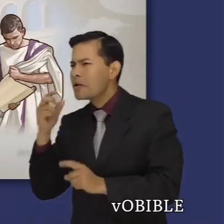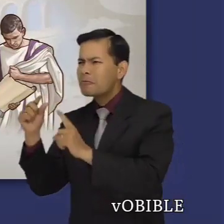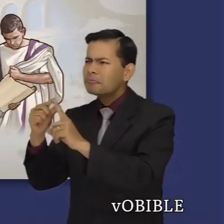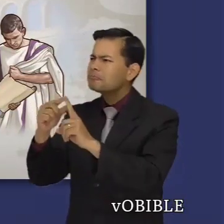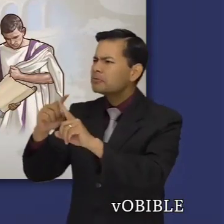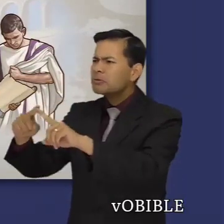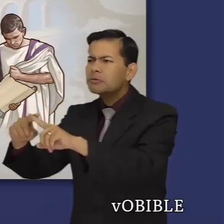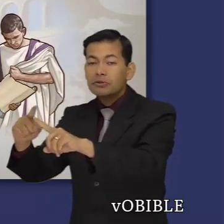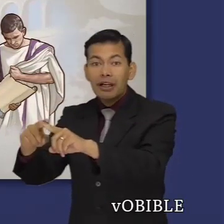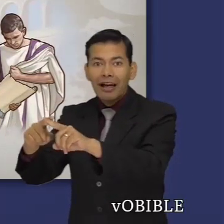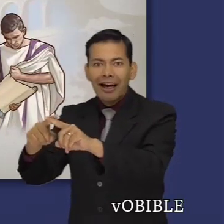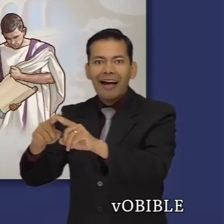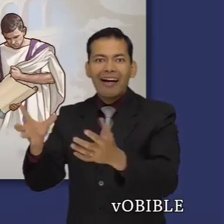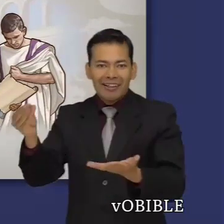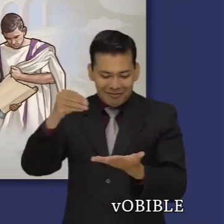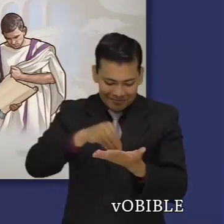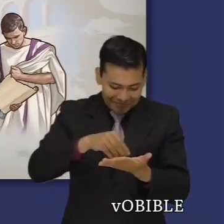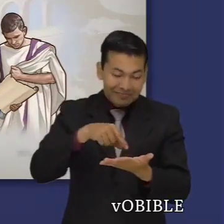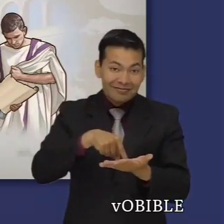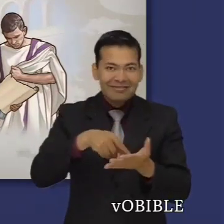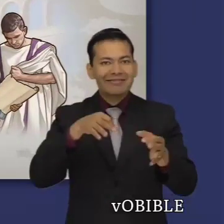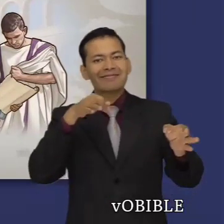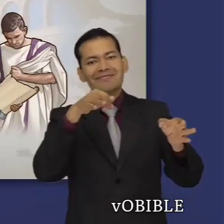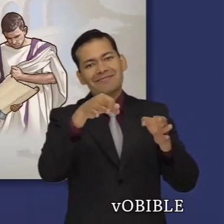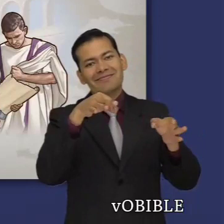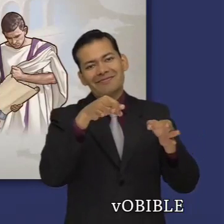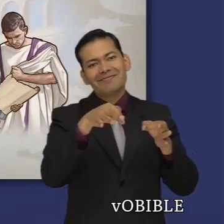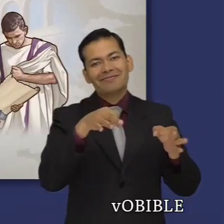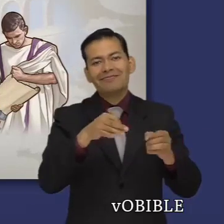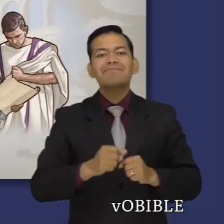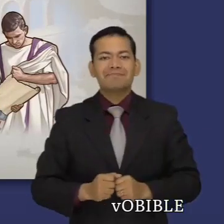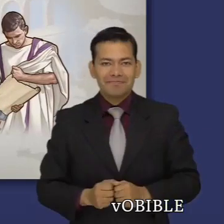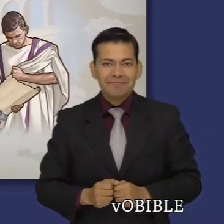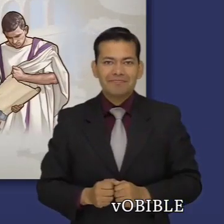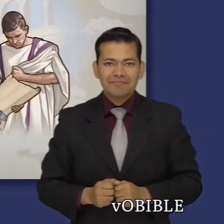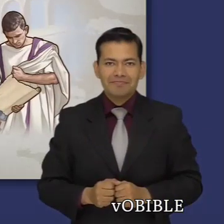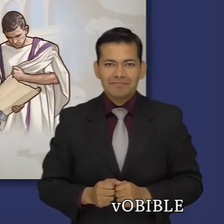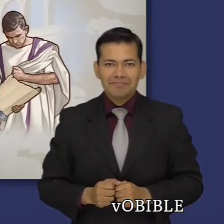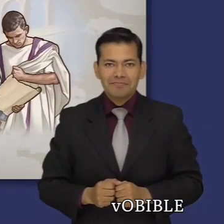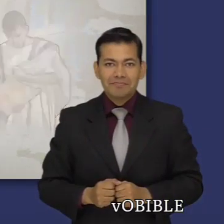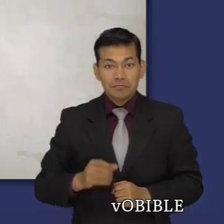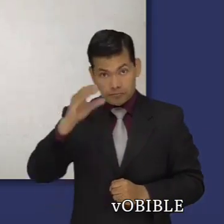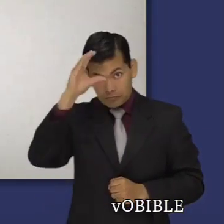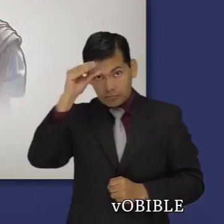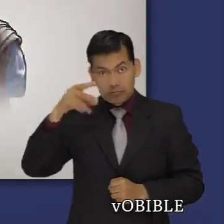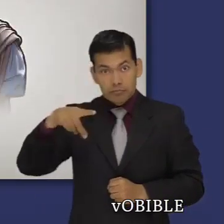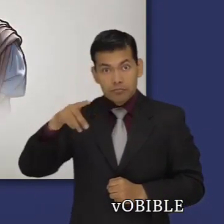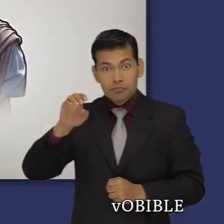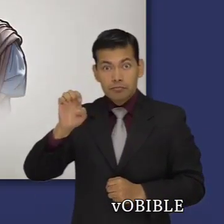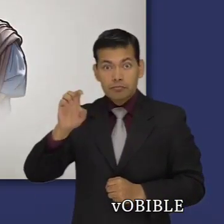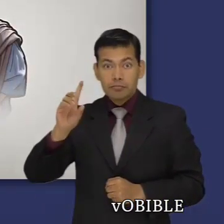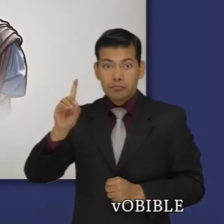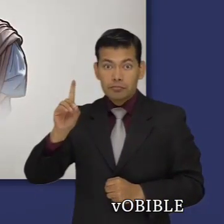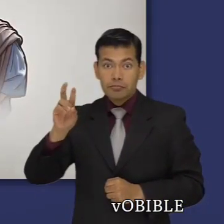Marcos explica algunas expresiones y costumbres judías que serían desconocidas para quienes no fueran judíos.